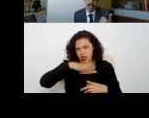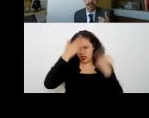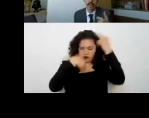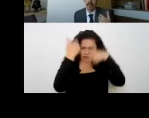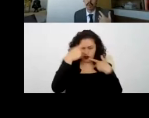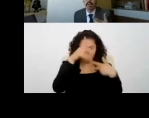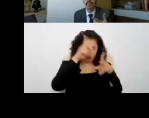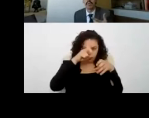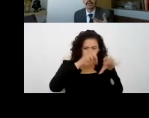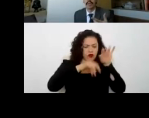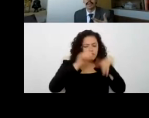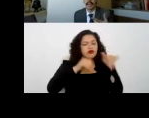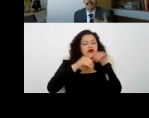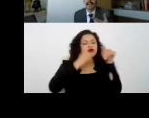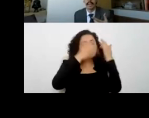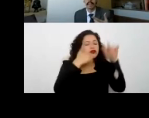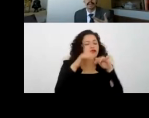donaciones o